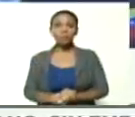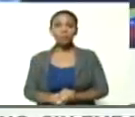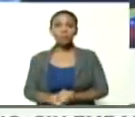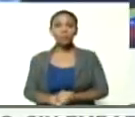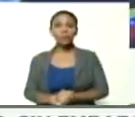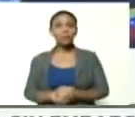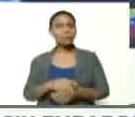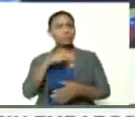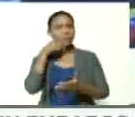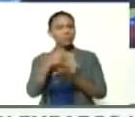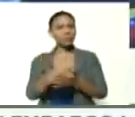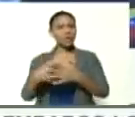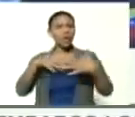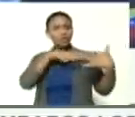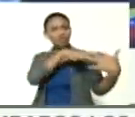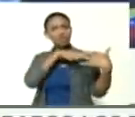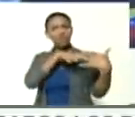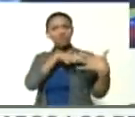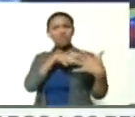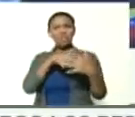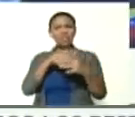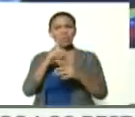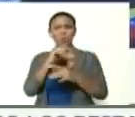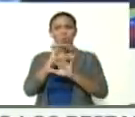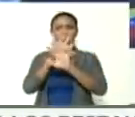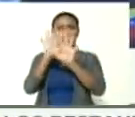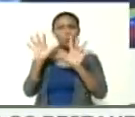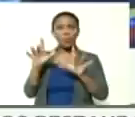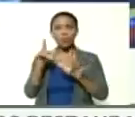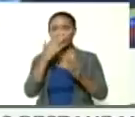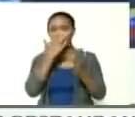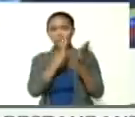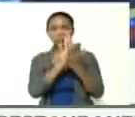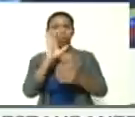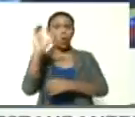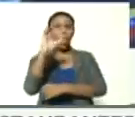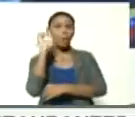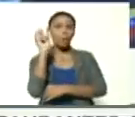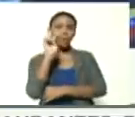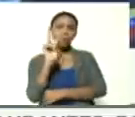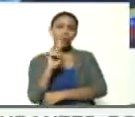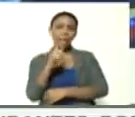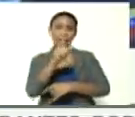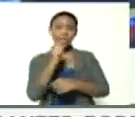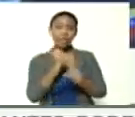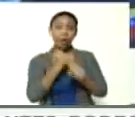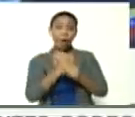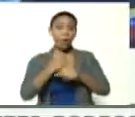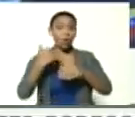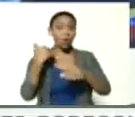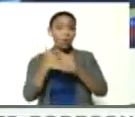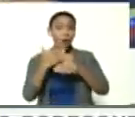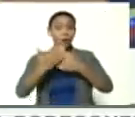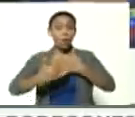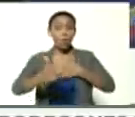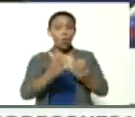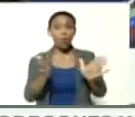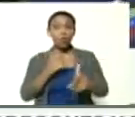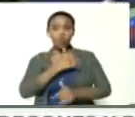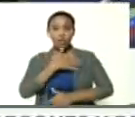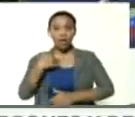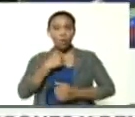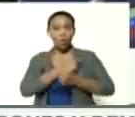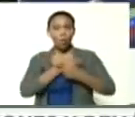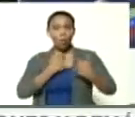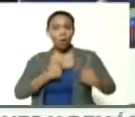Se llama Guerra difusa en la frontera colombo-venezolana. Es un trabajo extenso, pero yo quisiera, de verdad, de corazón, lo